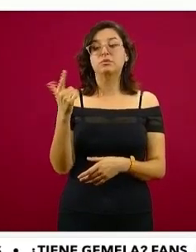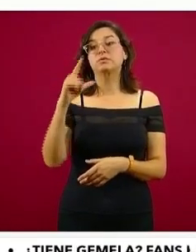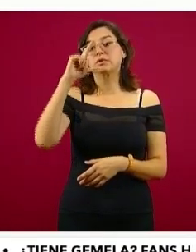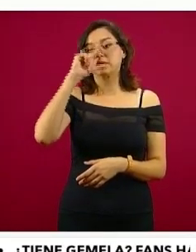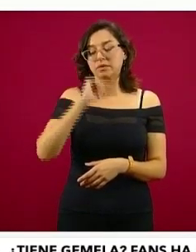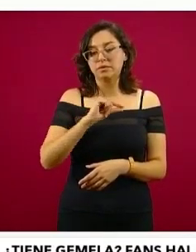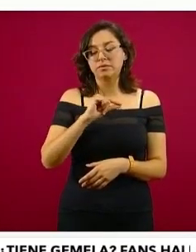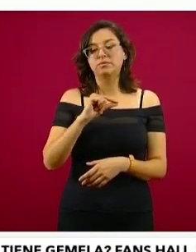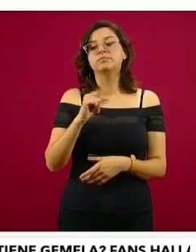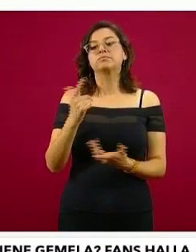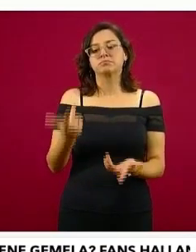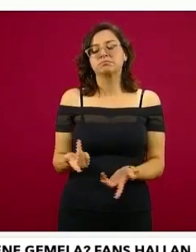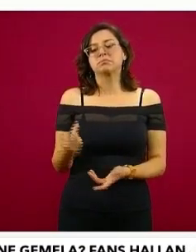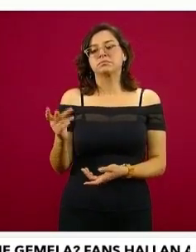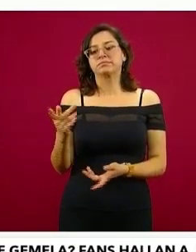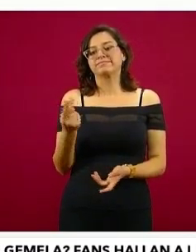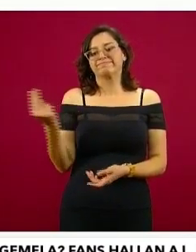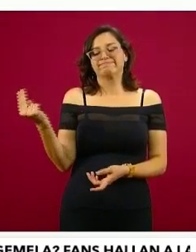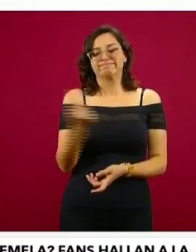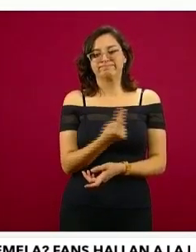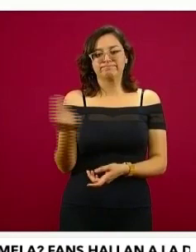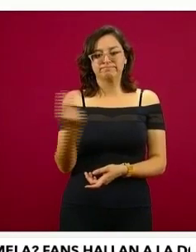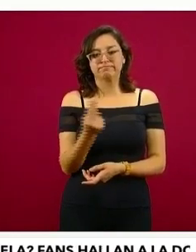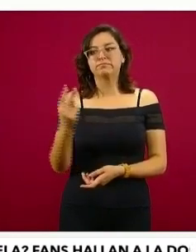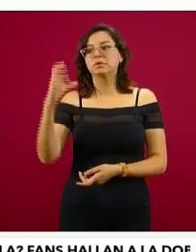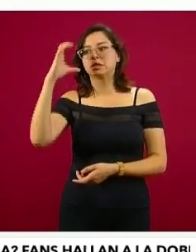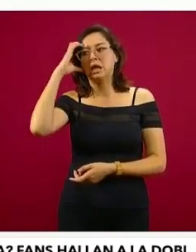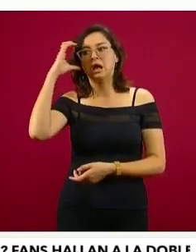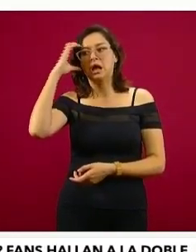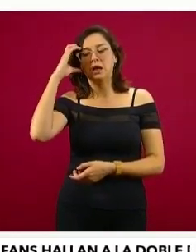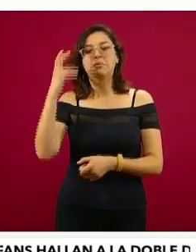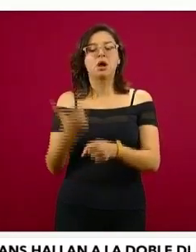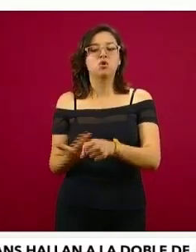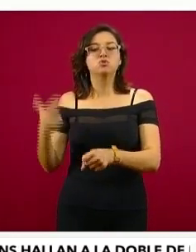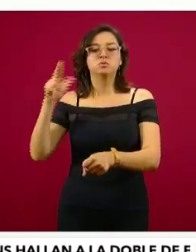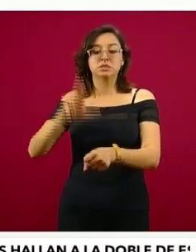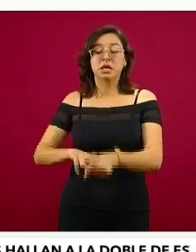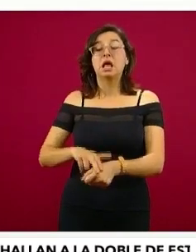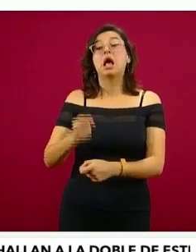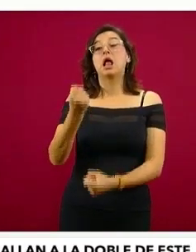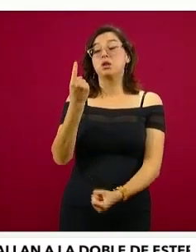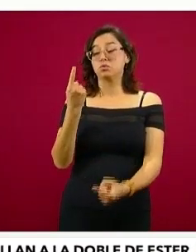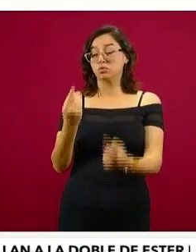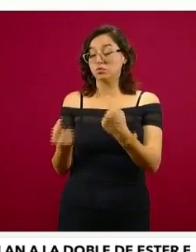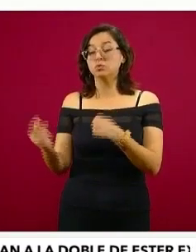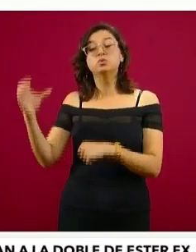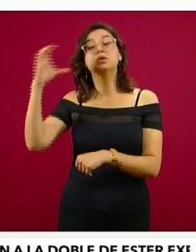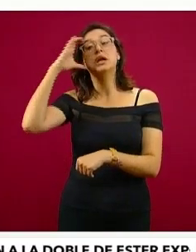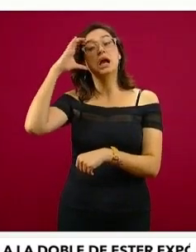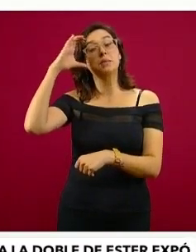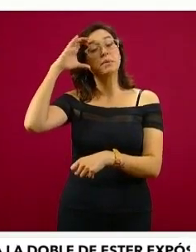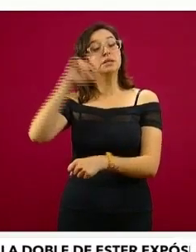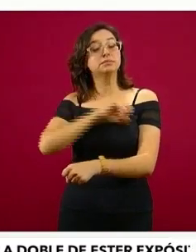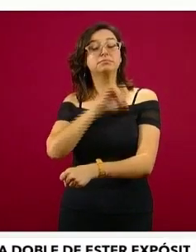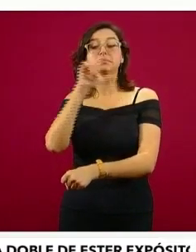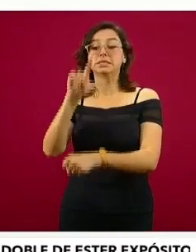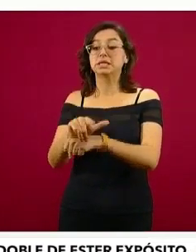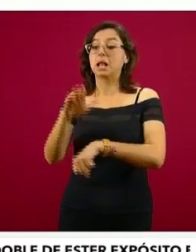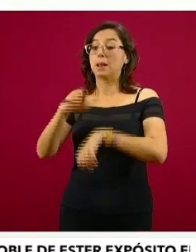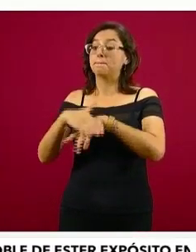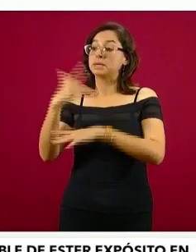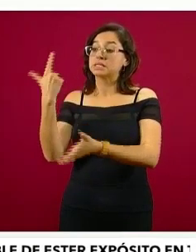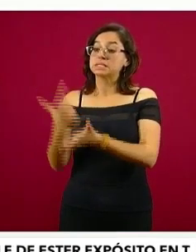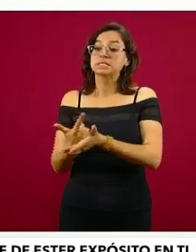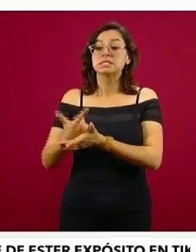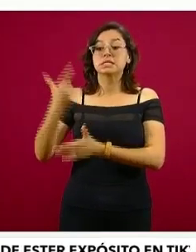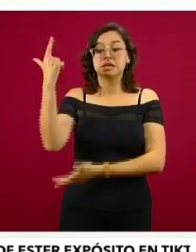ser a la gravedad y por lo tanto necesitan una cama de hospital, y muchos de ellos necesitarán también una cama especializada en una unidad